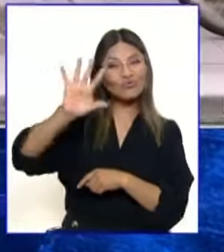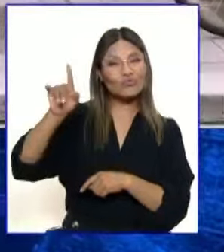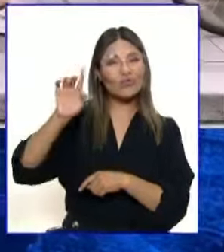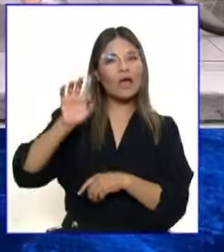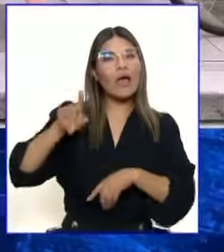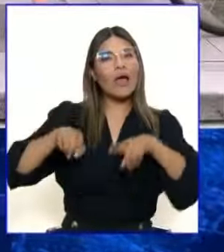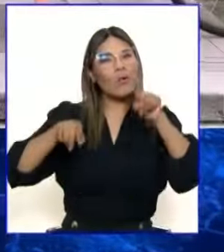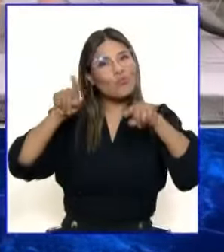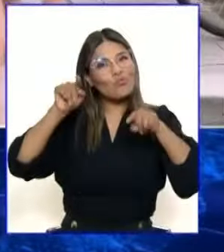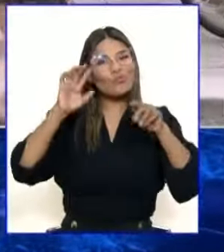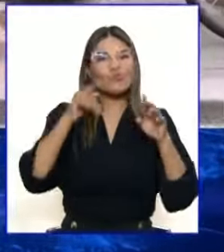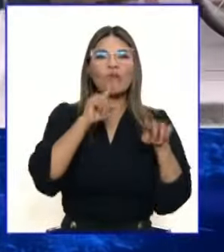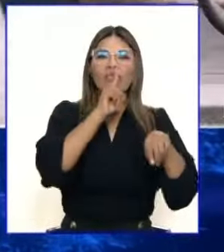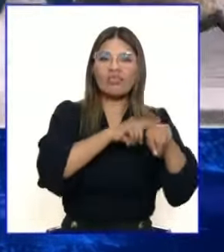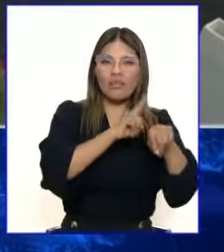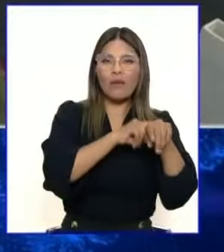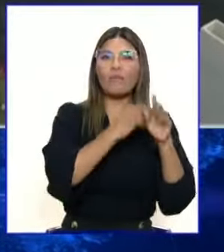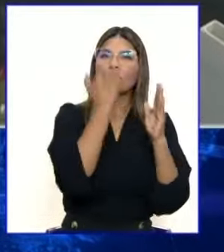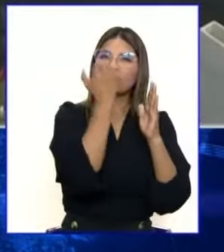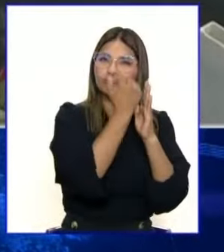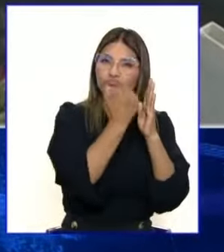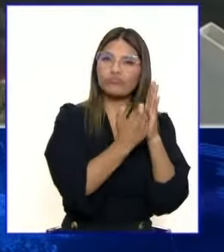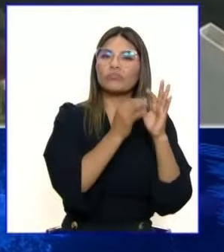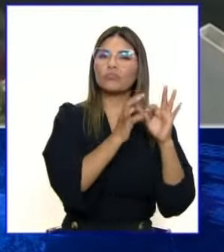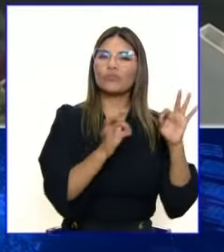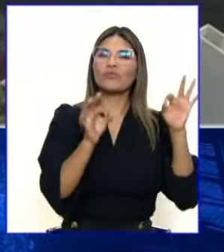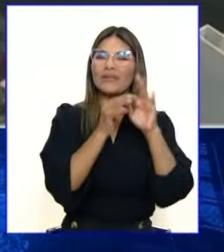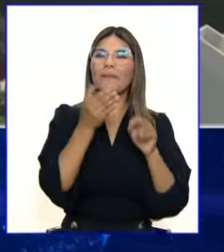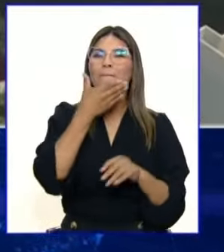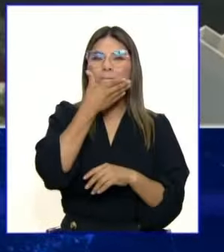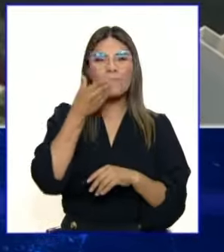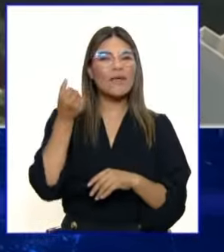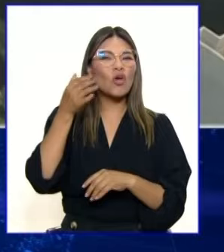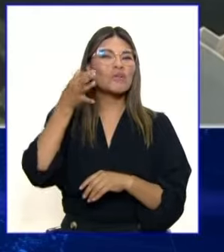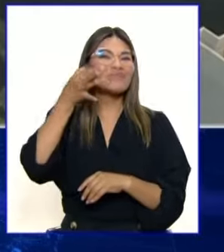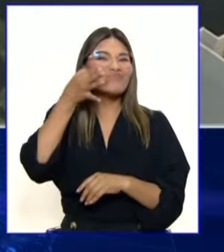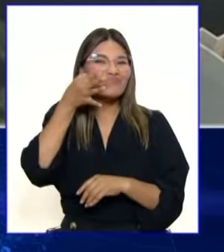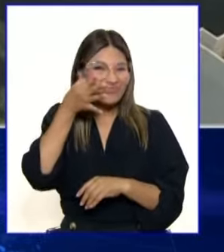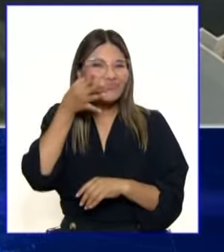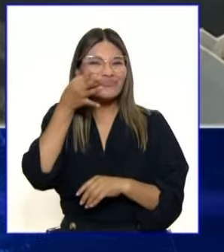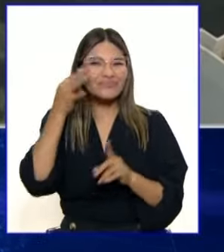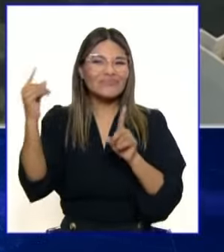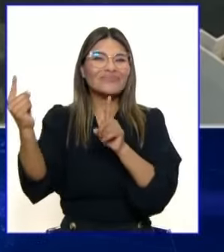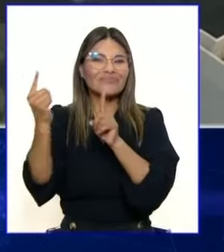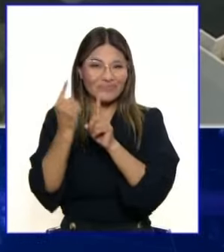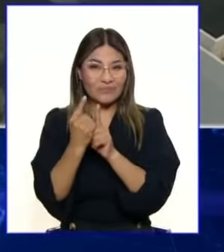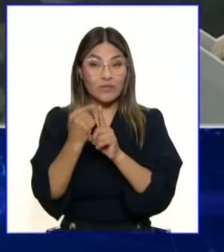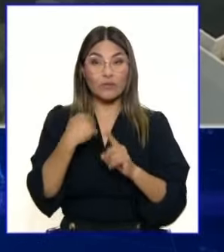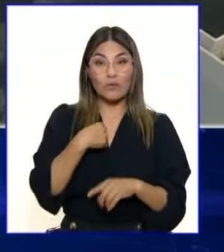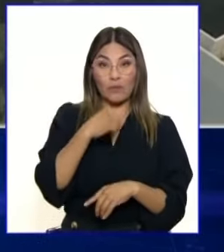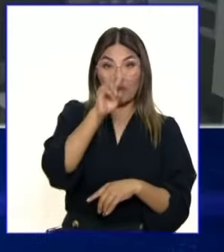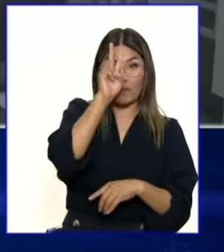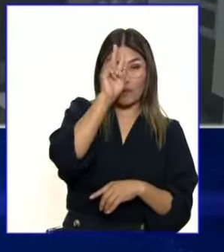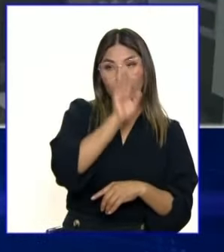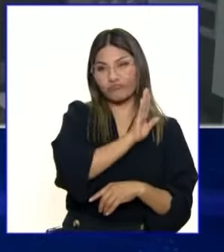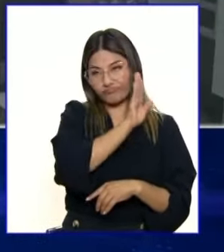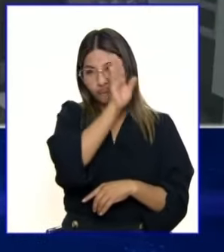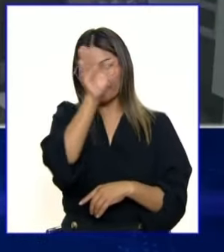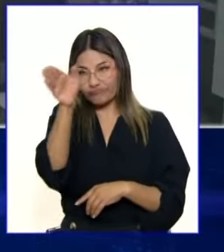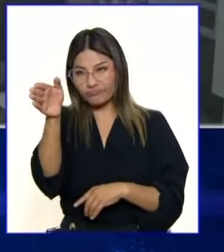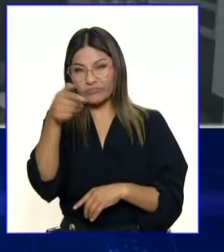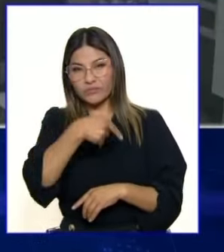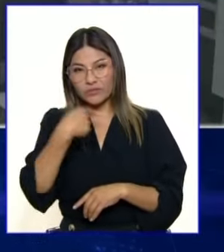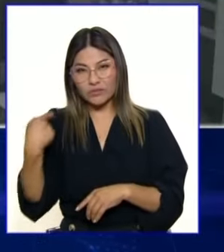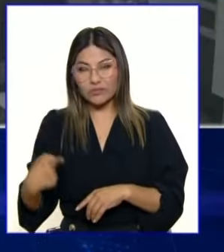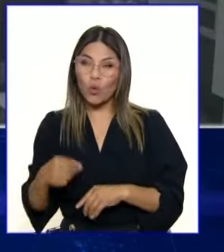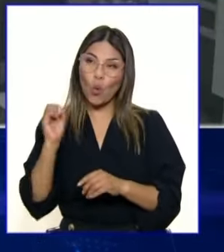momento de ese establecimiento comercial las partes se vean físicamente. Que los peruanos viajemos a China o, en el caso, a